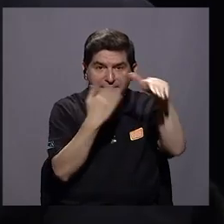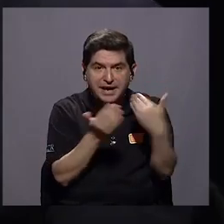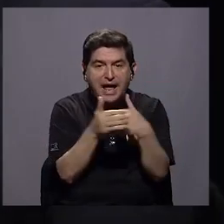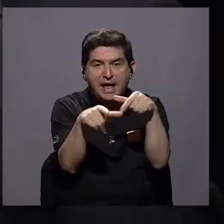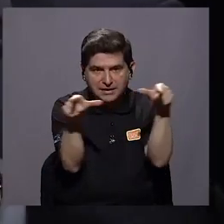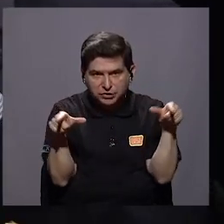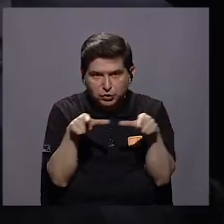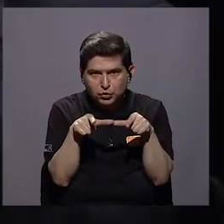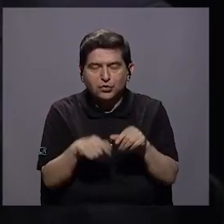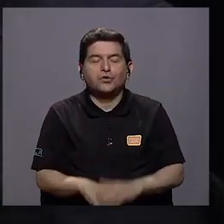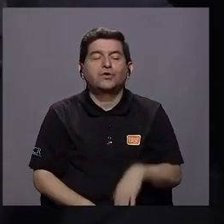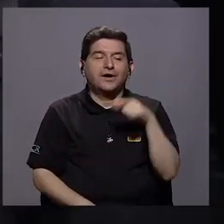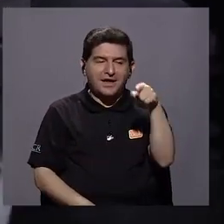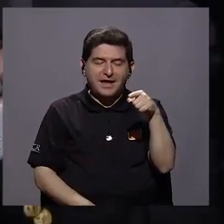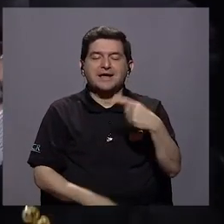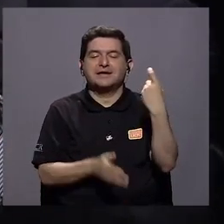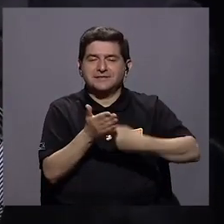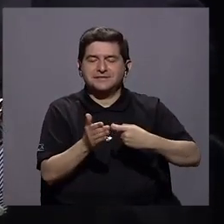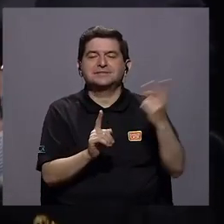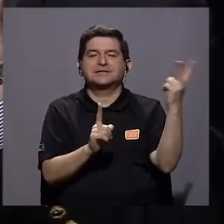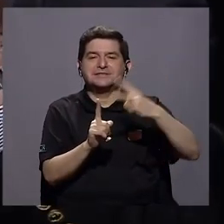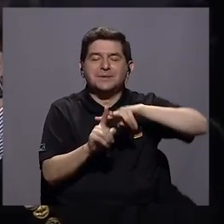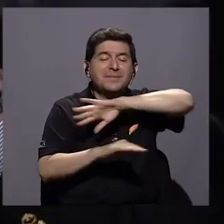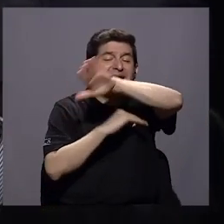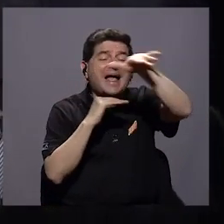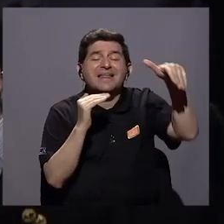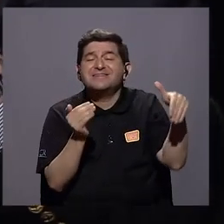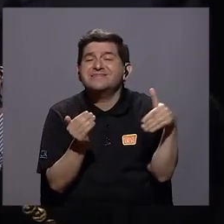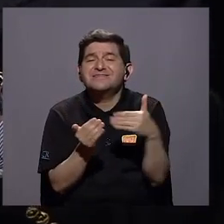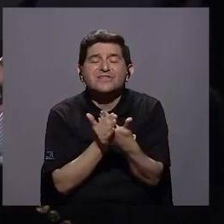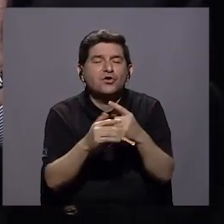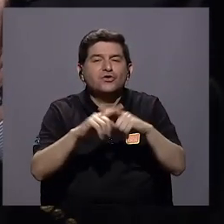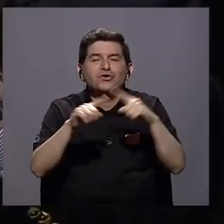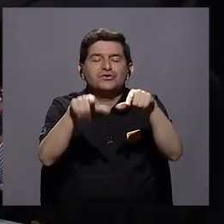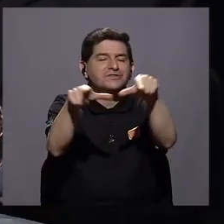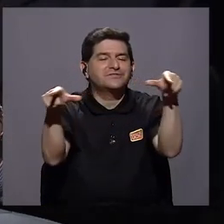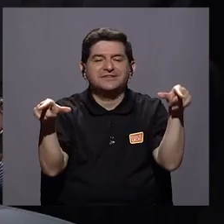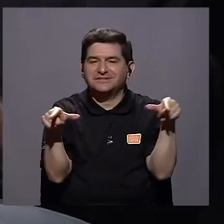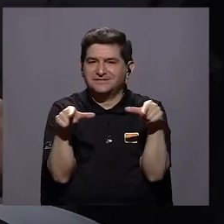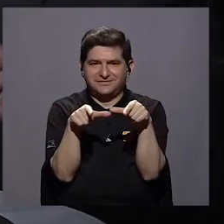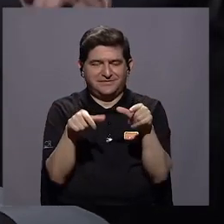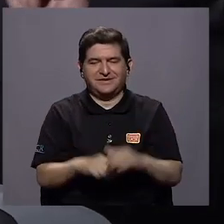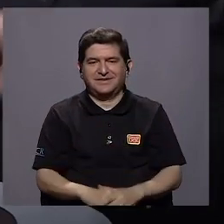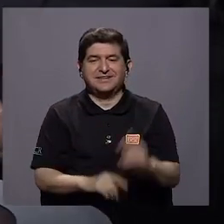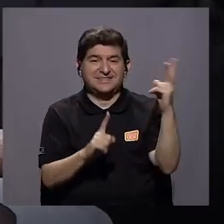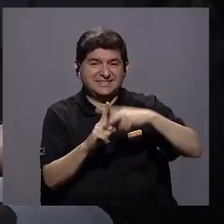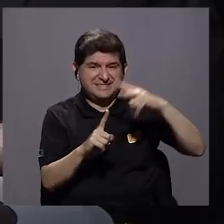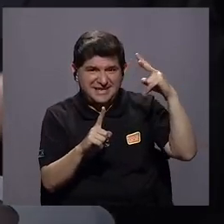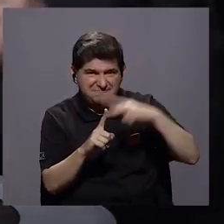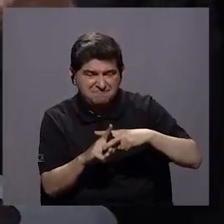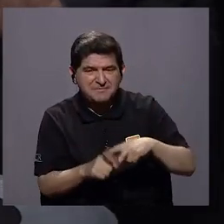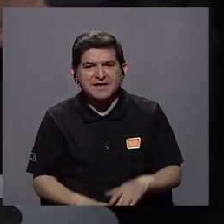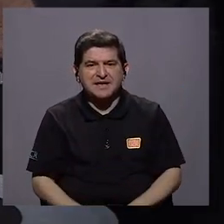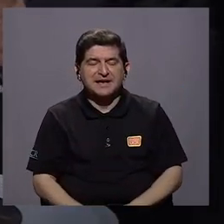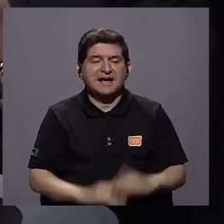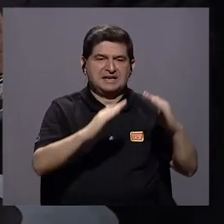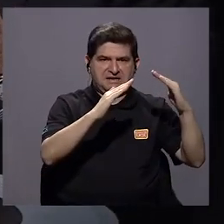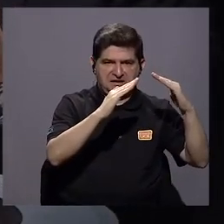propiedades? Ese impuesto se aplica a todas las propiedades. Se aplica a